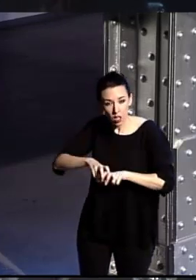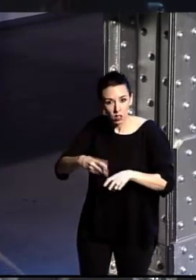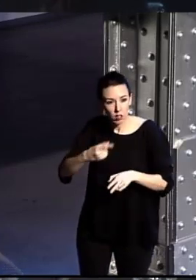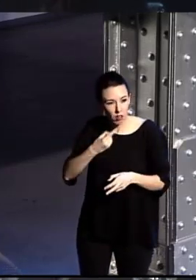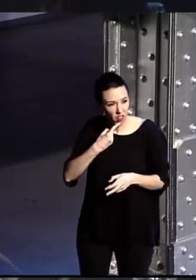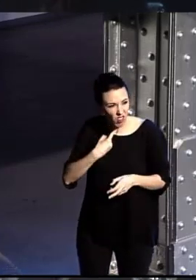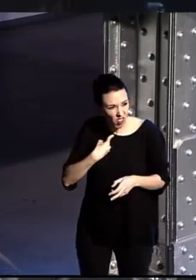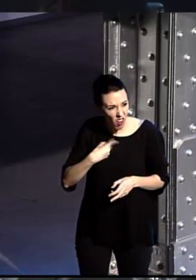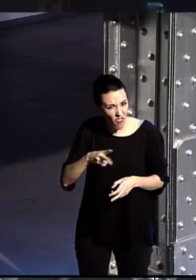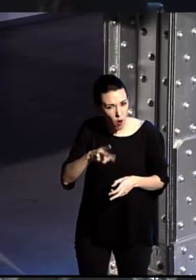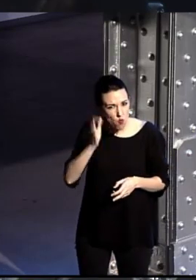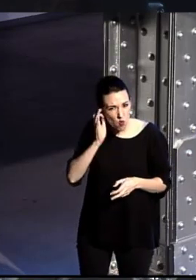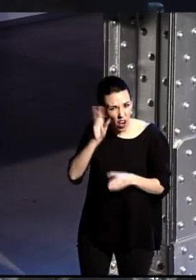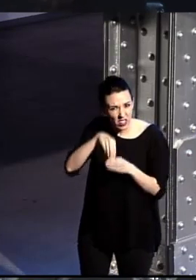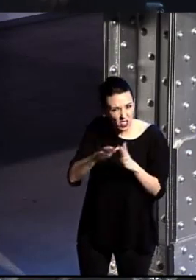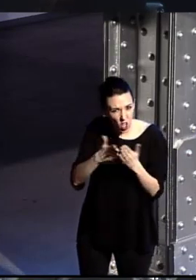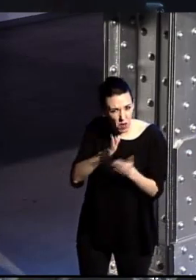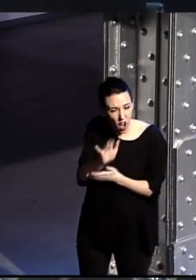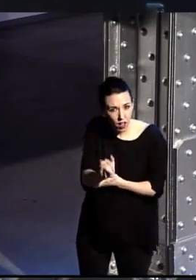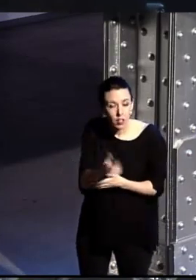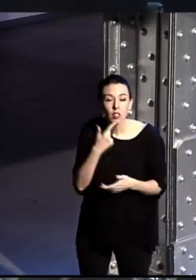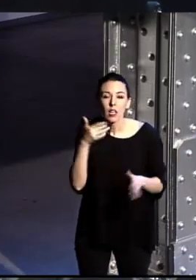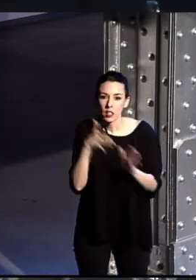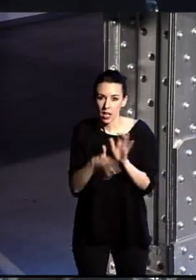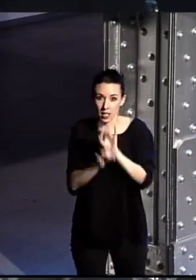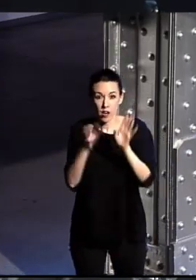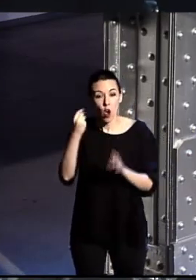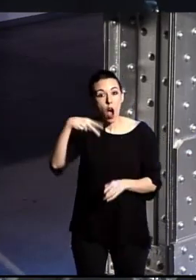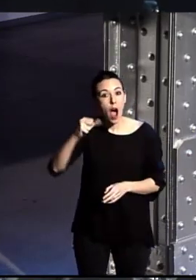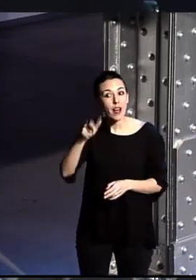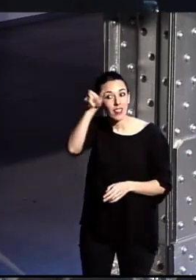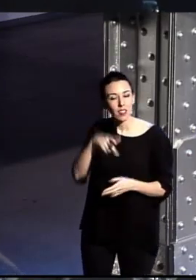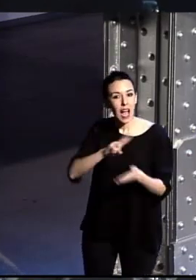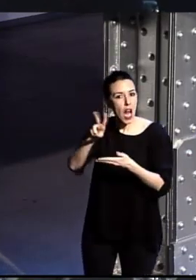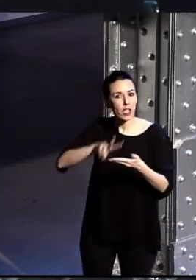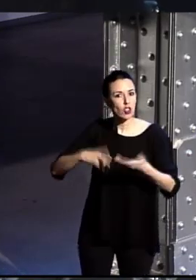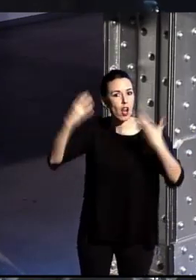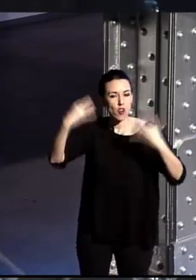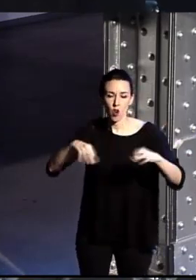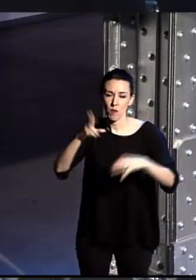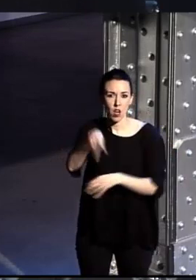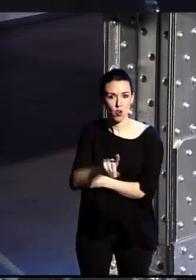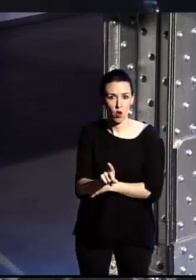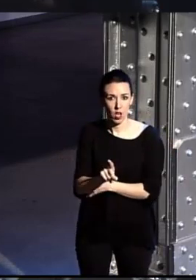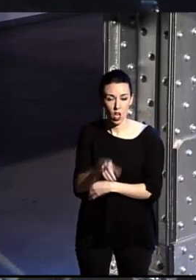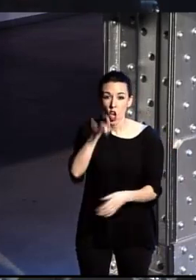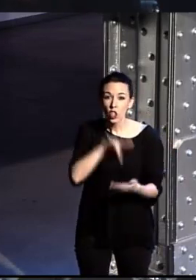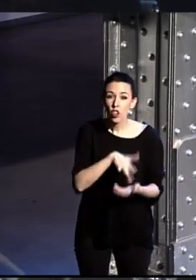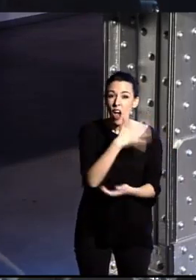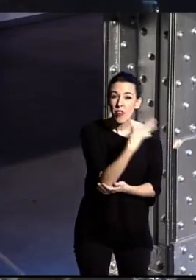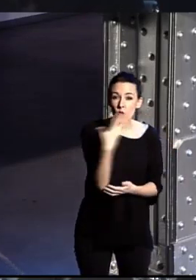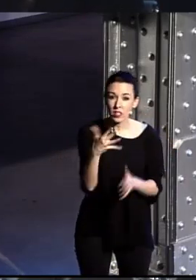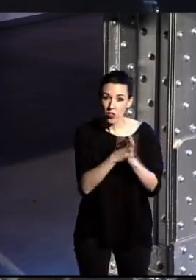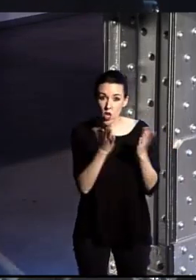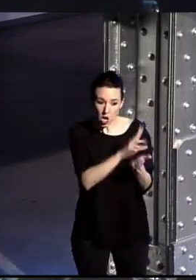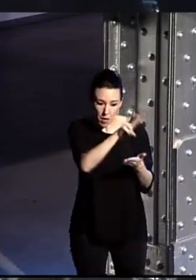es que había mujeres en Julio Verne? Voy a hacer una especificación porque, claro, Ana no es una lectora normal de Julio Verne. No solo se ha leído 55 novelas